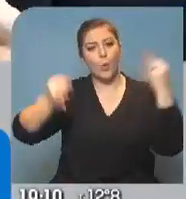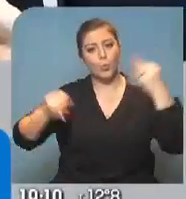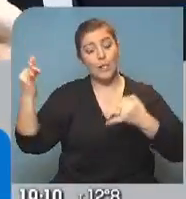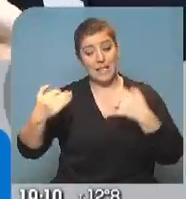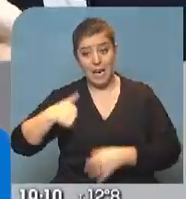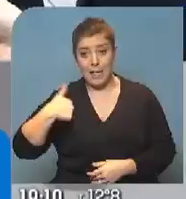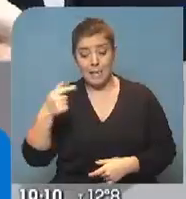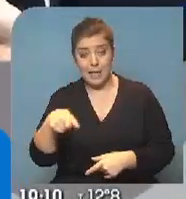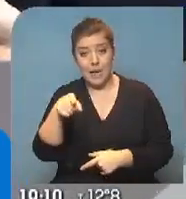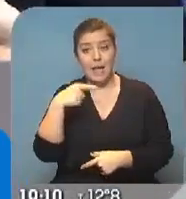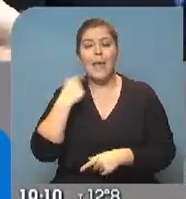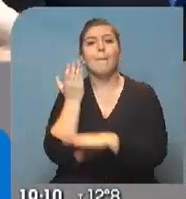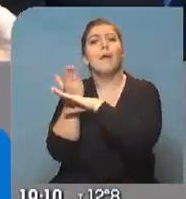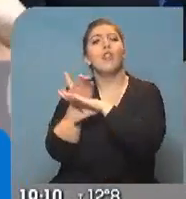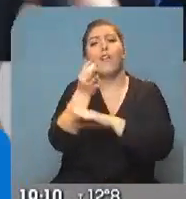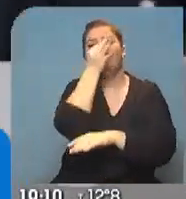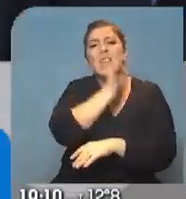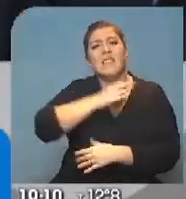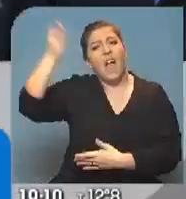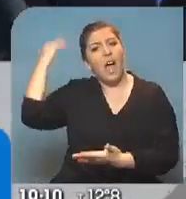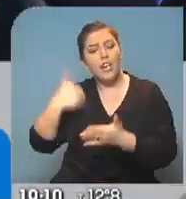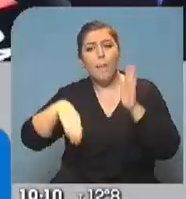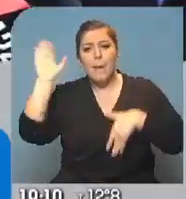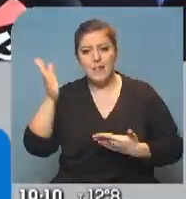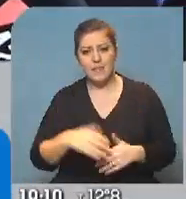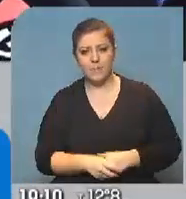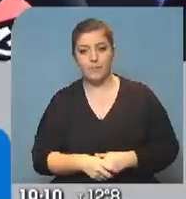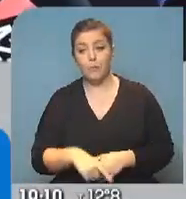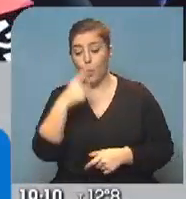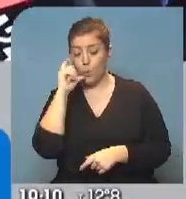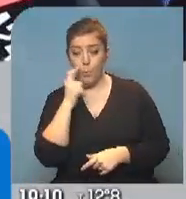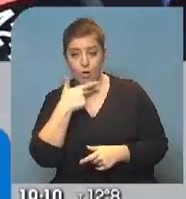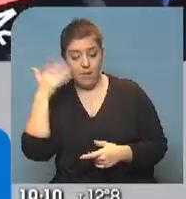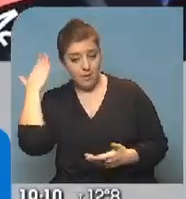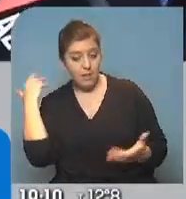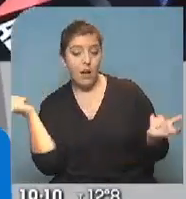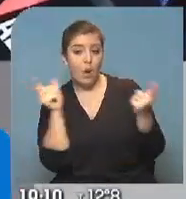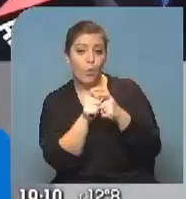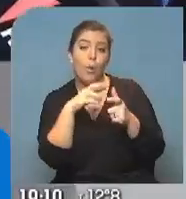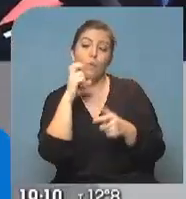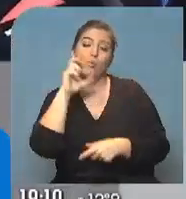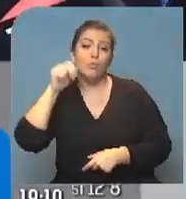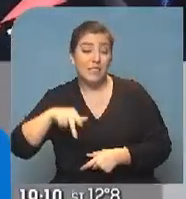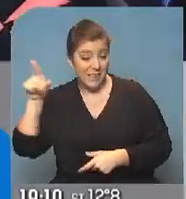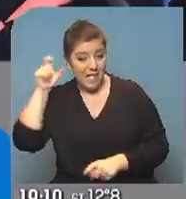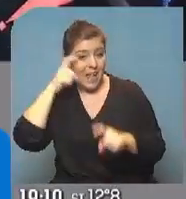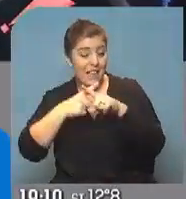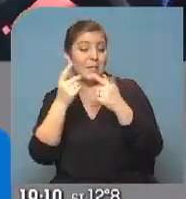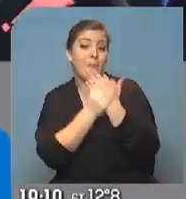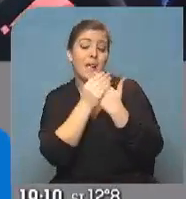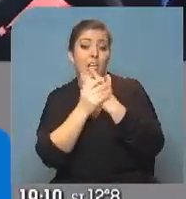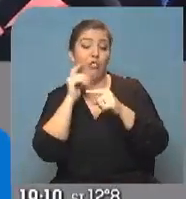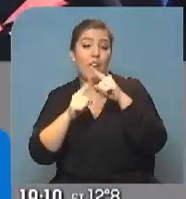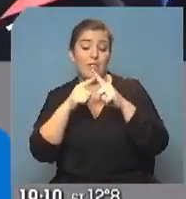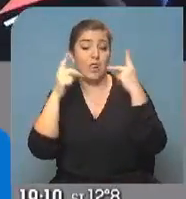donde están requeridos desde hace más de 20 años últimos días bueno estuvo la reunión de putin con con velayati el canciller iraní